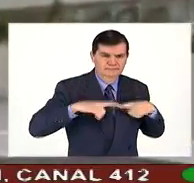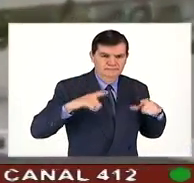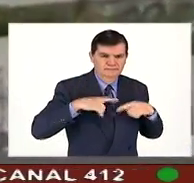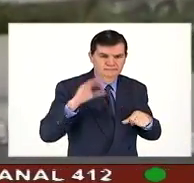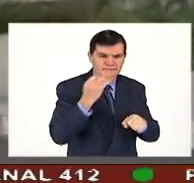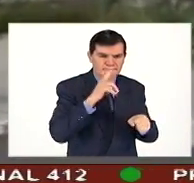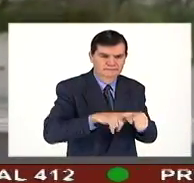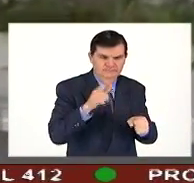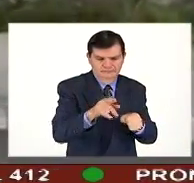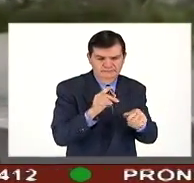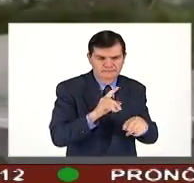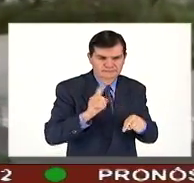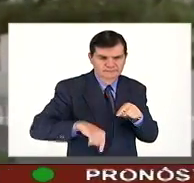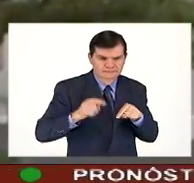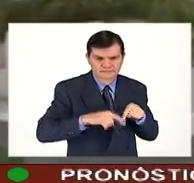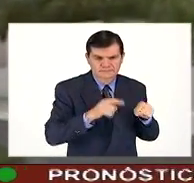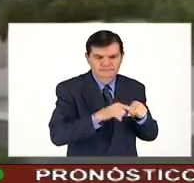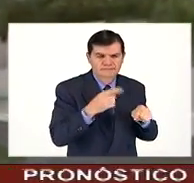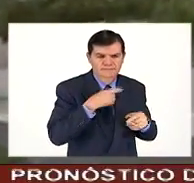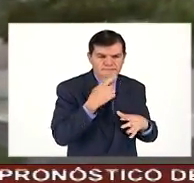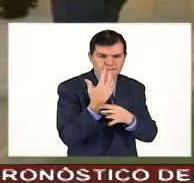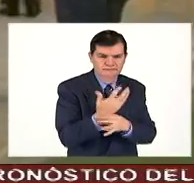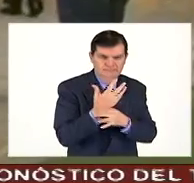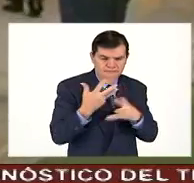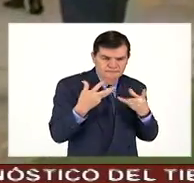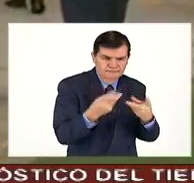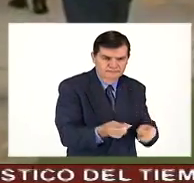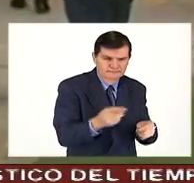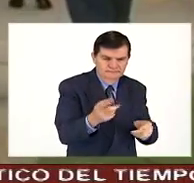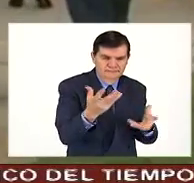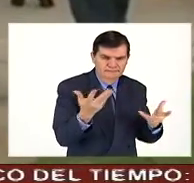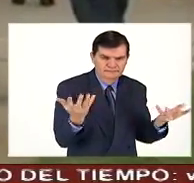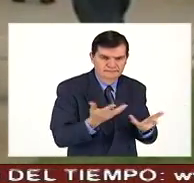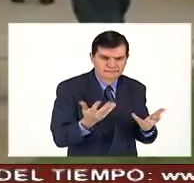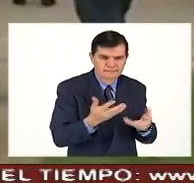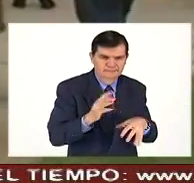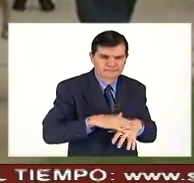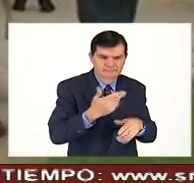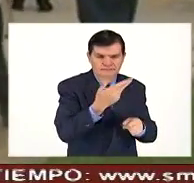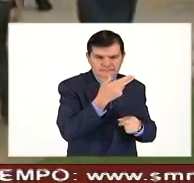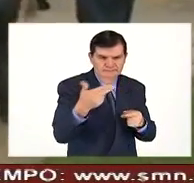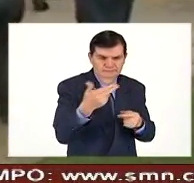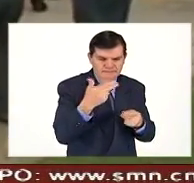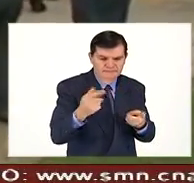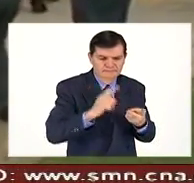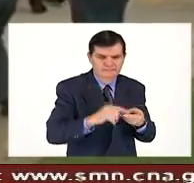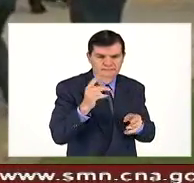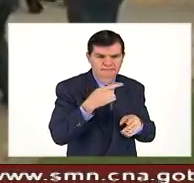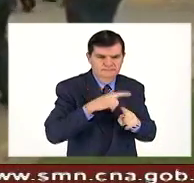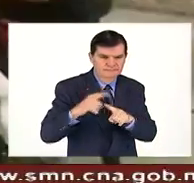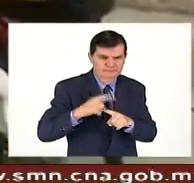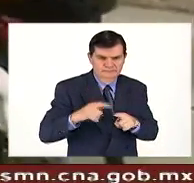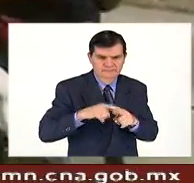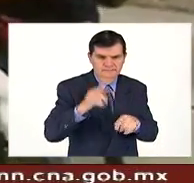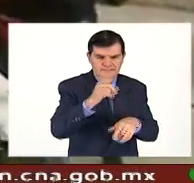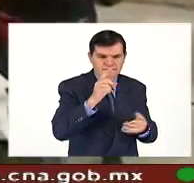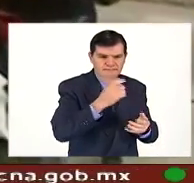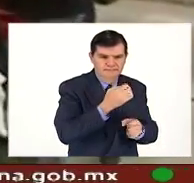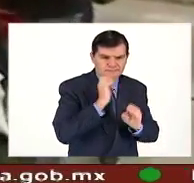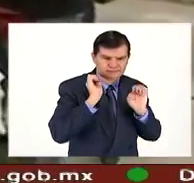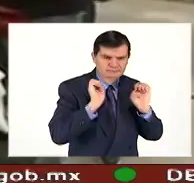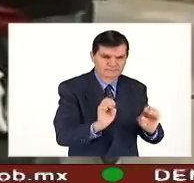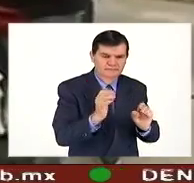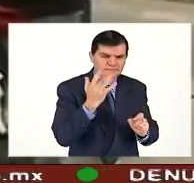Grupo Antimotín. Astudillo Flores dijo que el gasto que se robó por el hospedaje en los hoteles de la zona Diamante, que